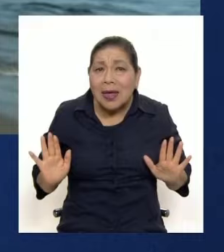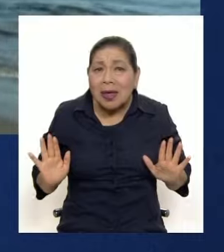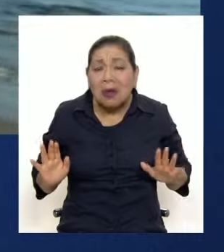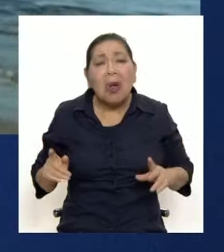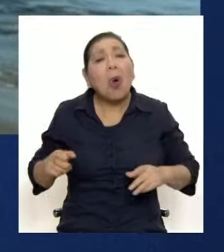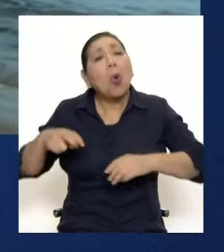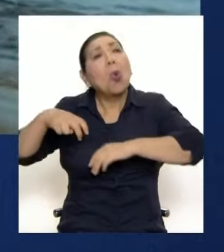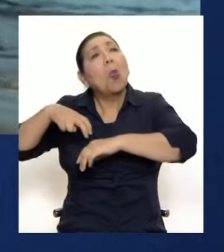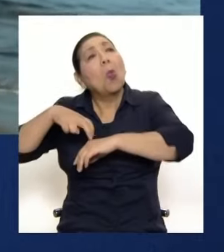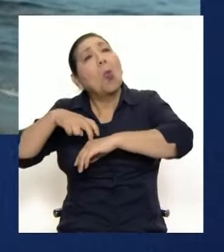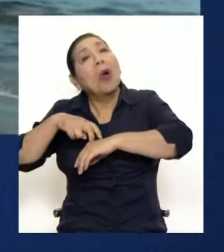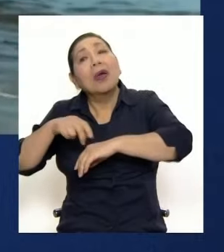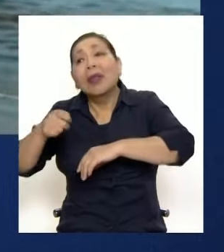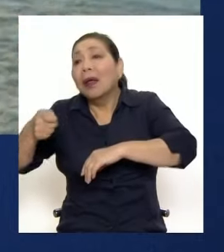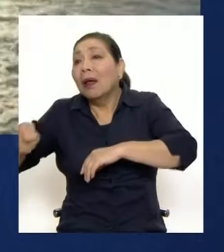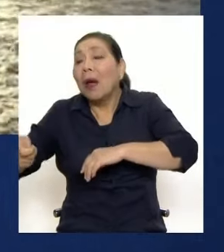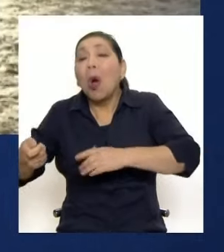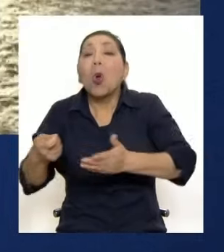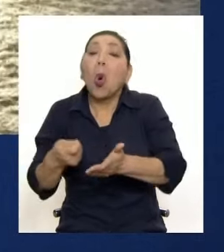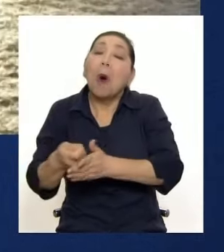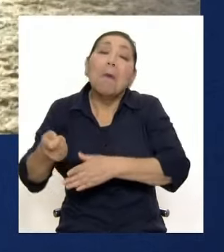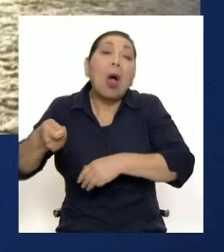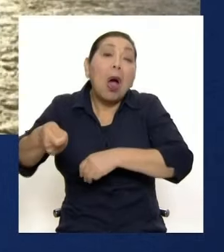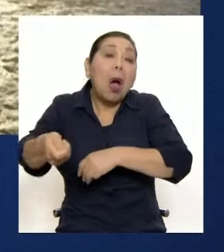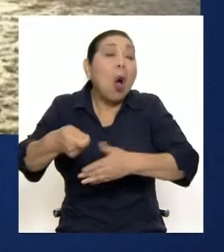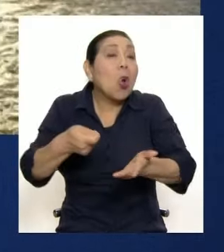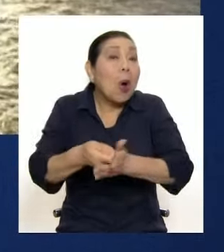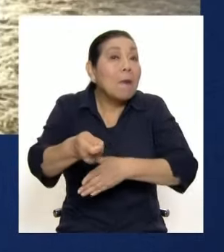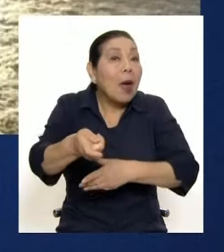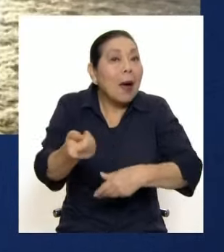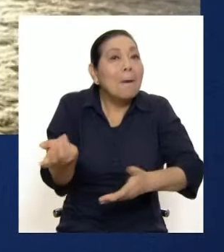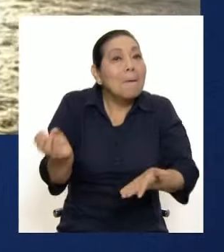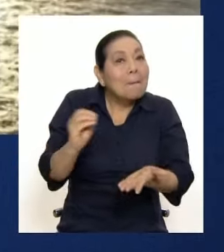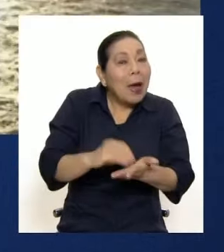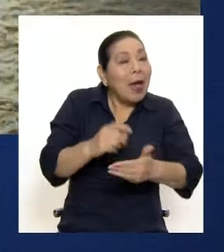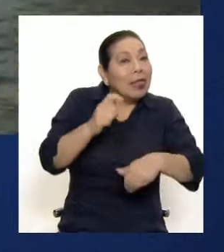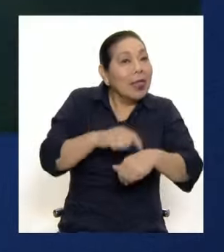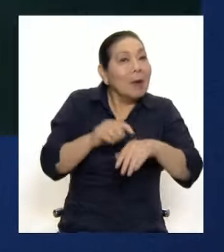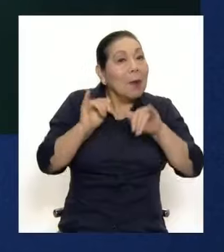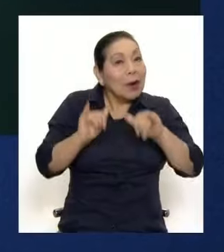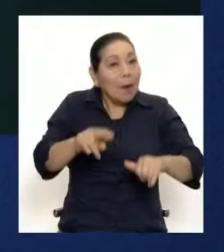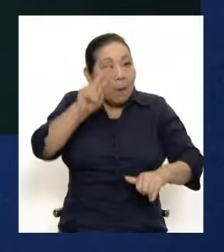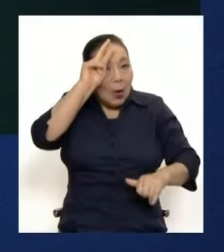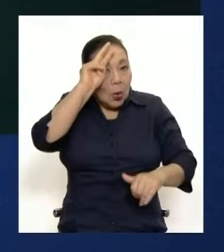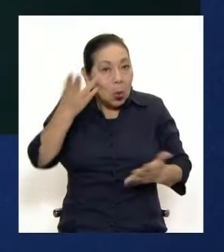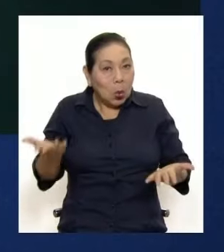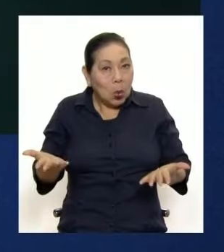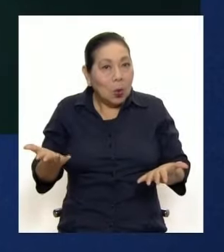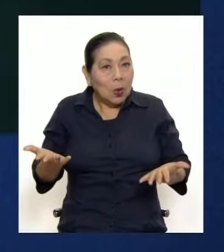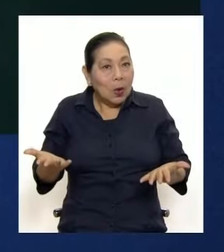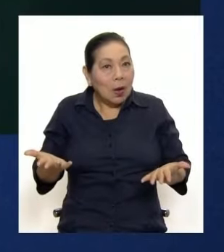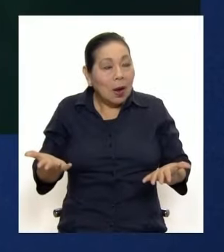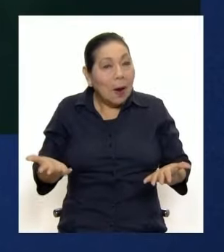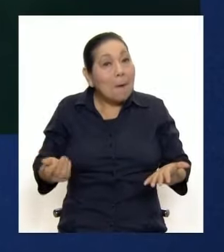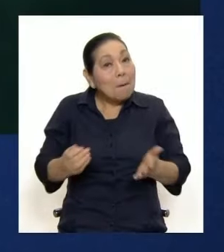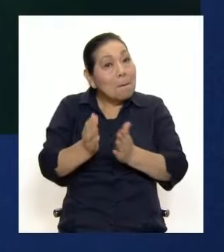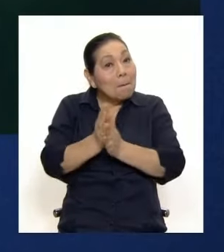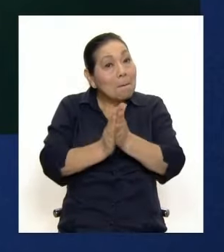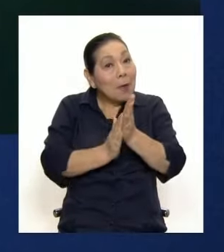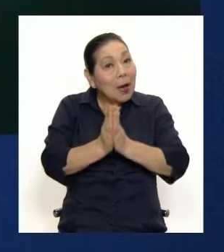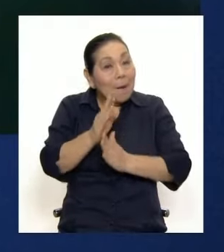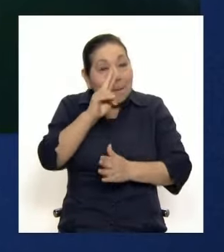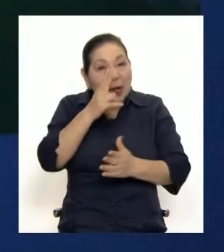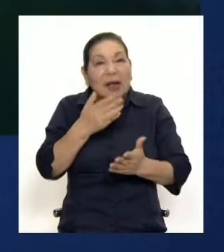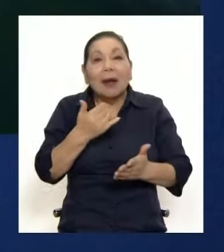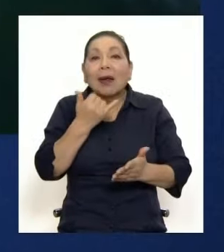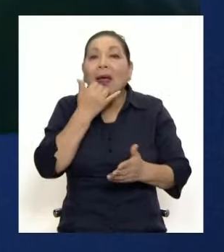camina ya está dejando plata Cuanto más tiempo puedan estar en el Perú quiere decir que más benefician al Perú